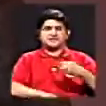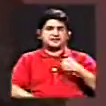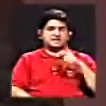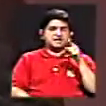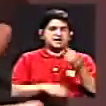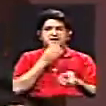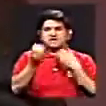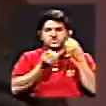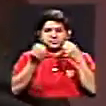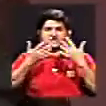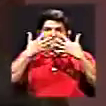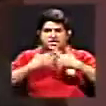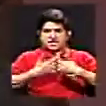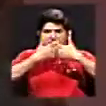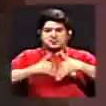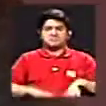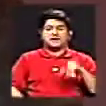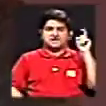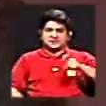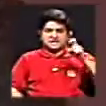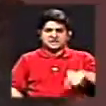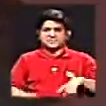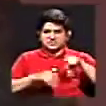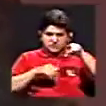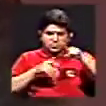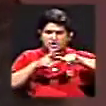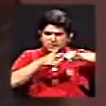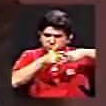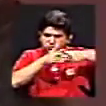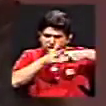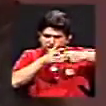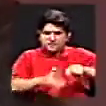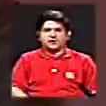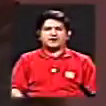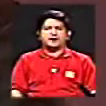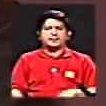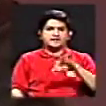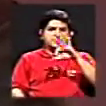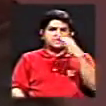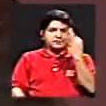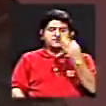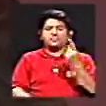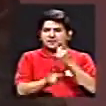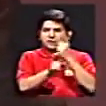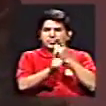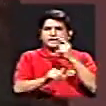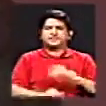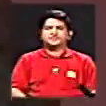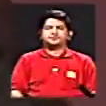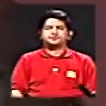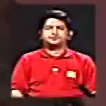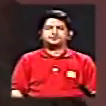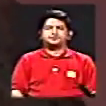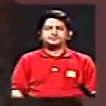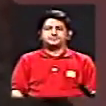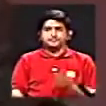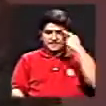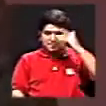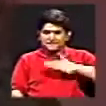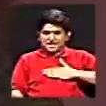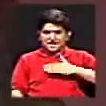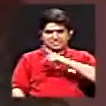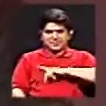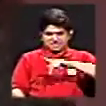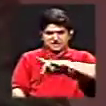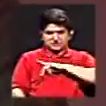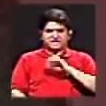hacer y la empresa debió de haber mantenido eso en la ¿cómo se llama?, condición que corresponda. Esta es una alcantarilla, para mí, de manera personal,